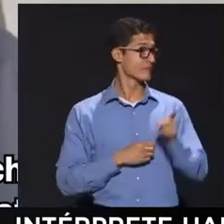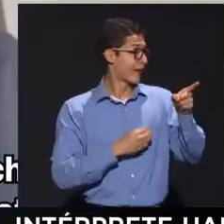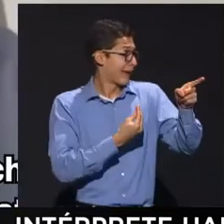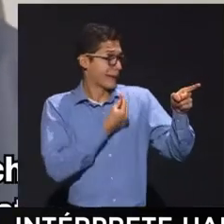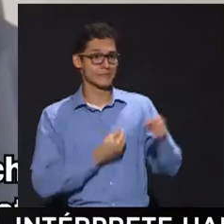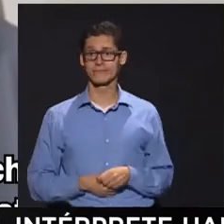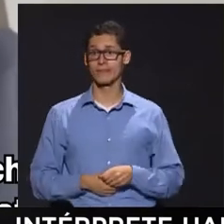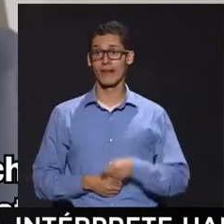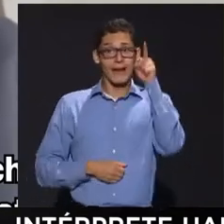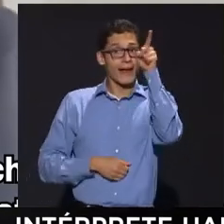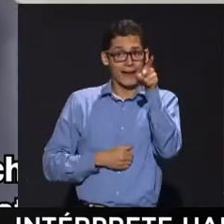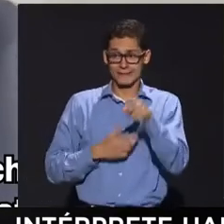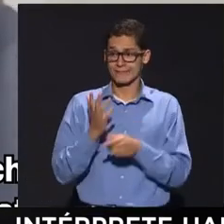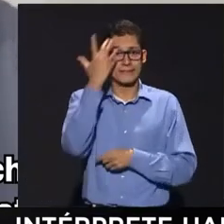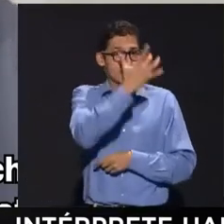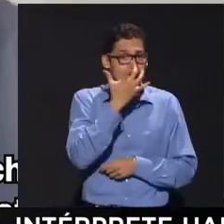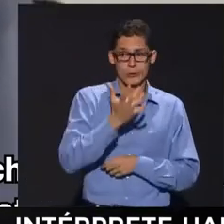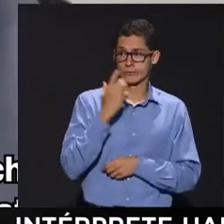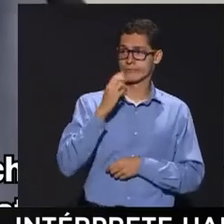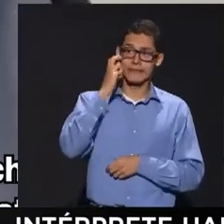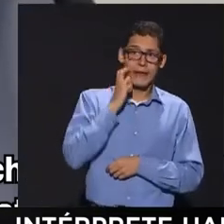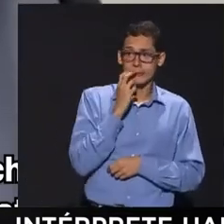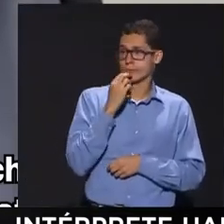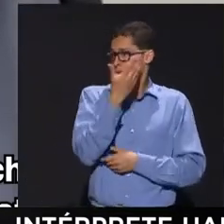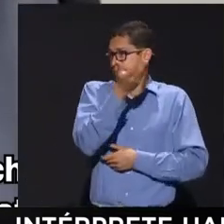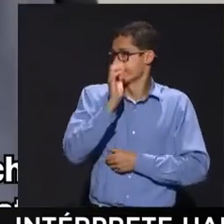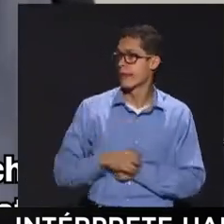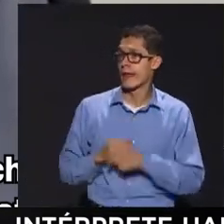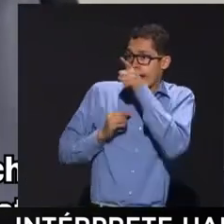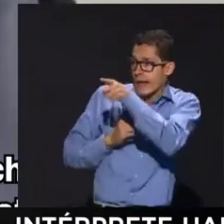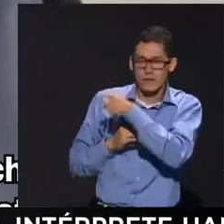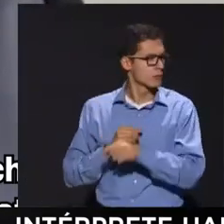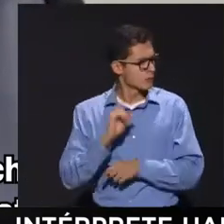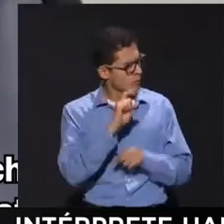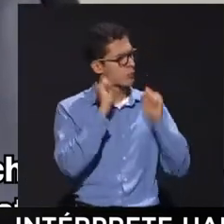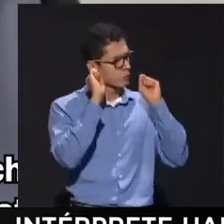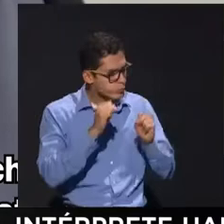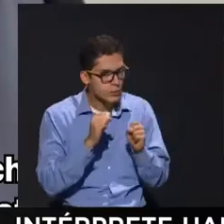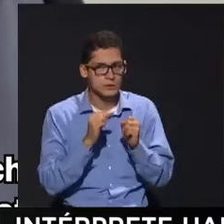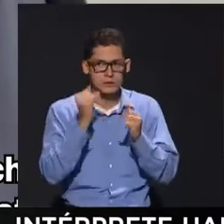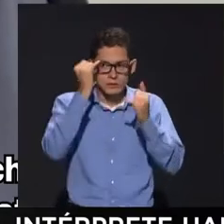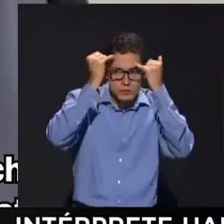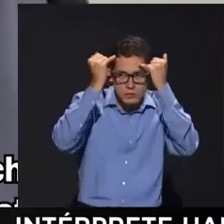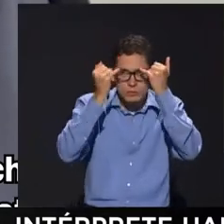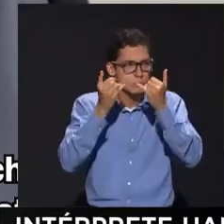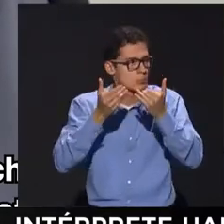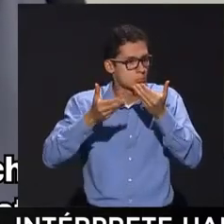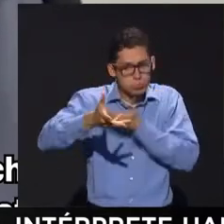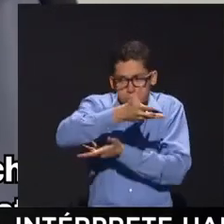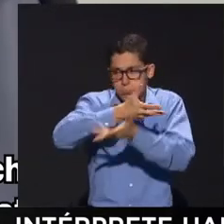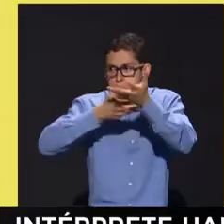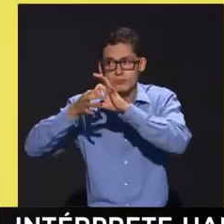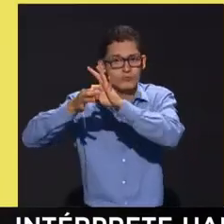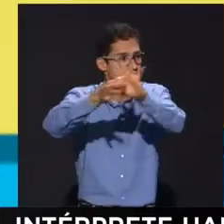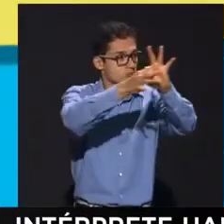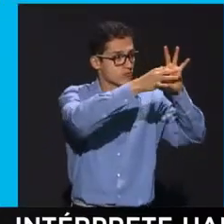Usted puede luchar por las ideas. Combatir las creencias es lo más difícil, porque las creencias son los